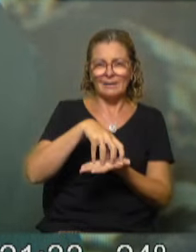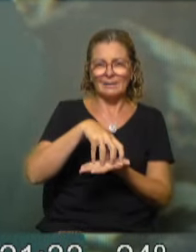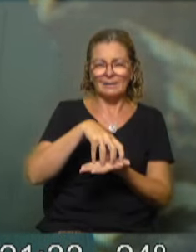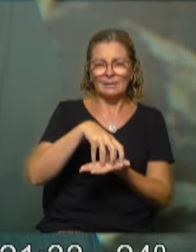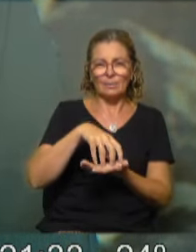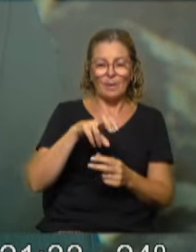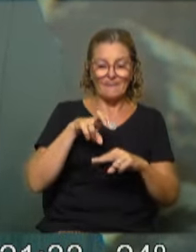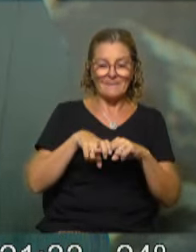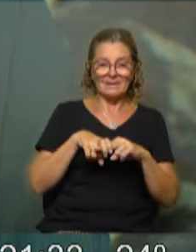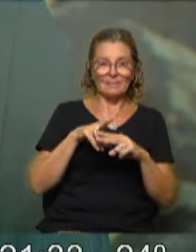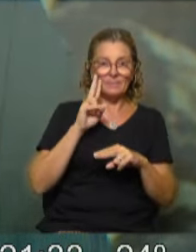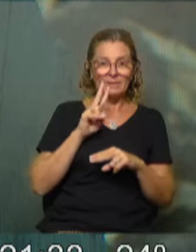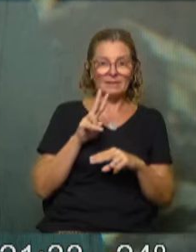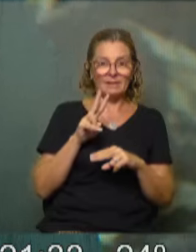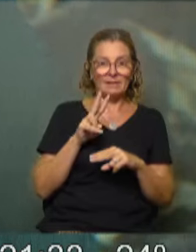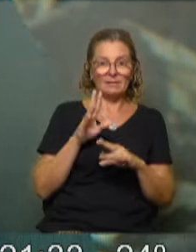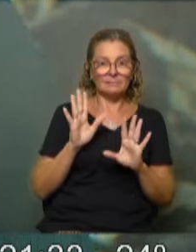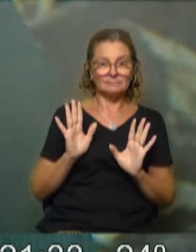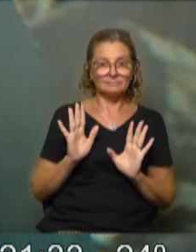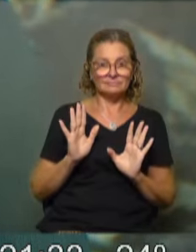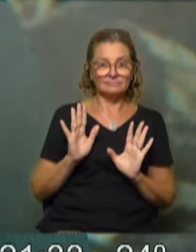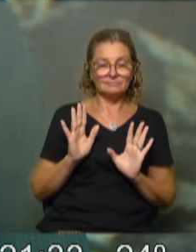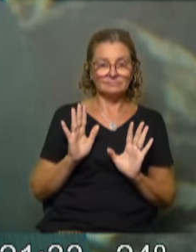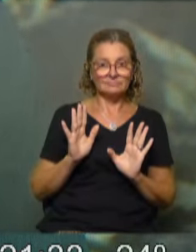como espectadora, tiene que tomar es de,